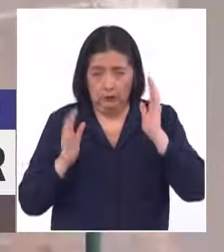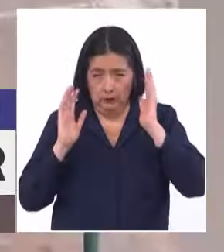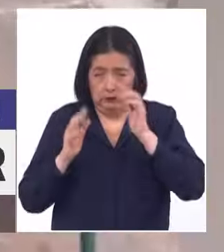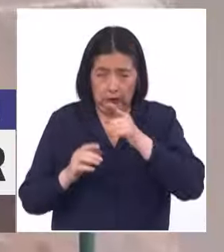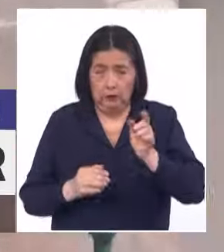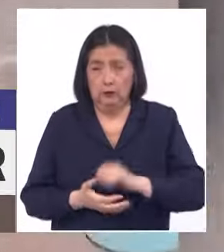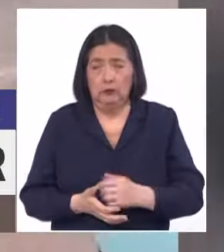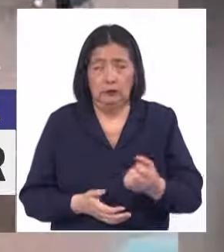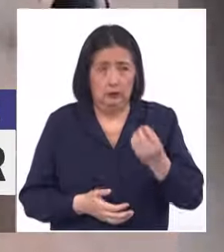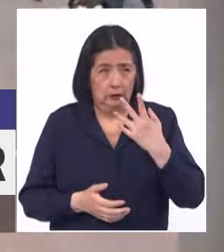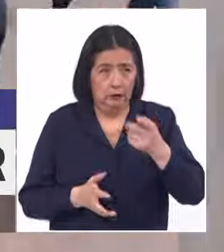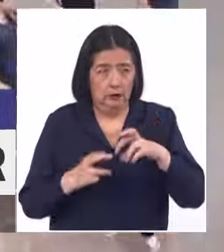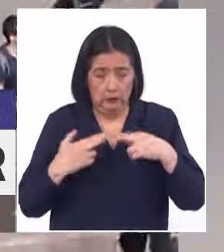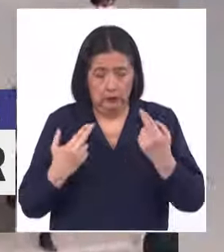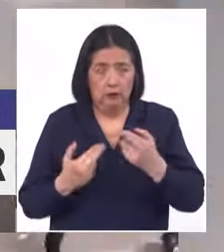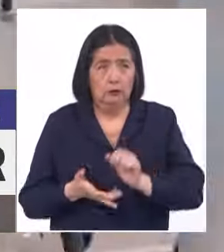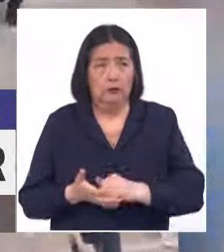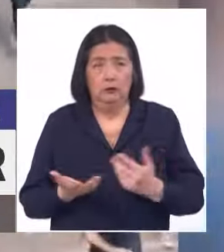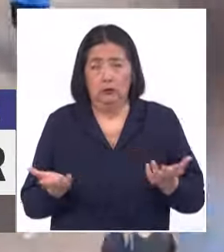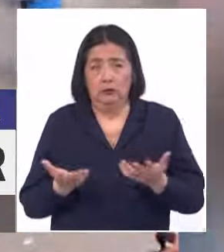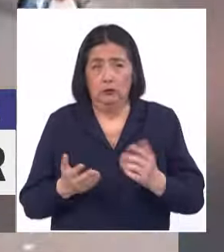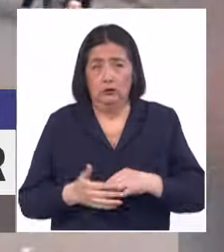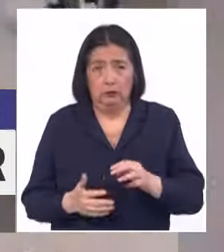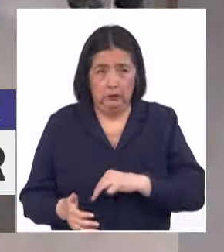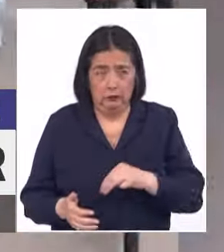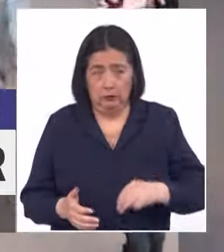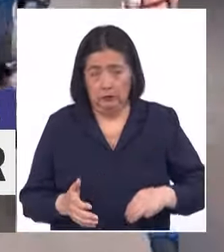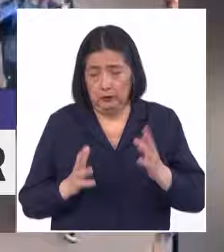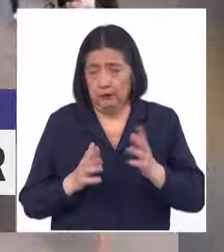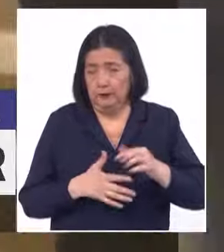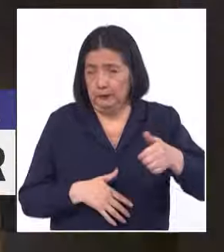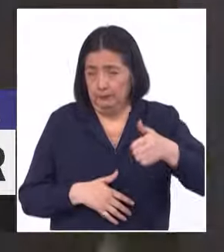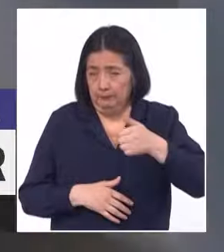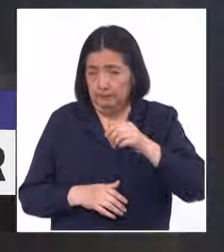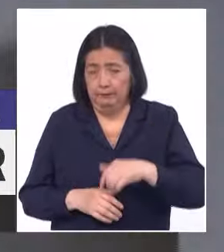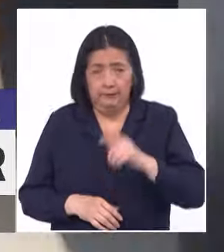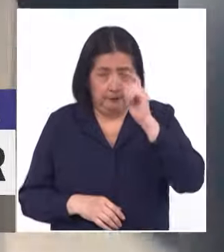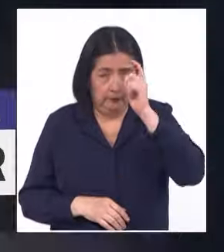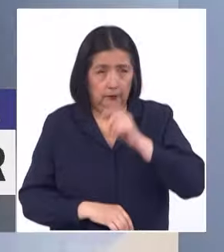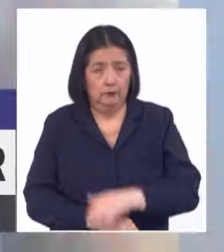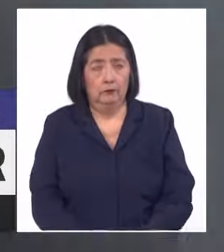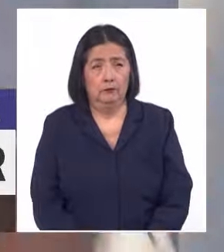lo que dijo él en esta reunión donde se encontraban los ministros y las autoridades en Tumba.